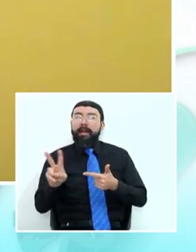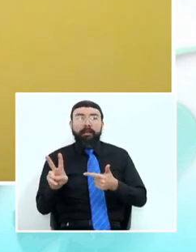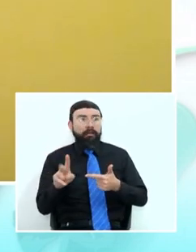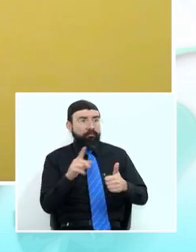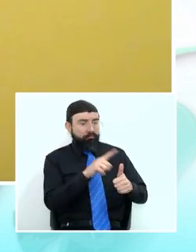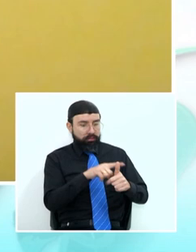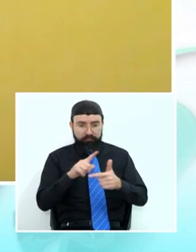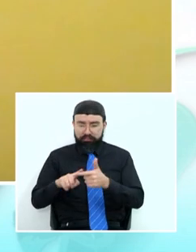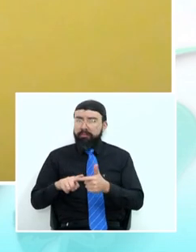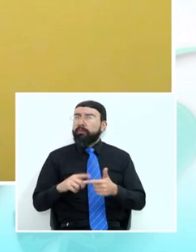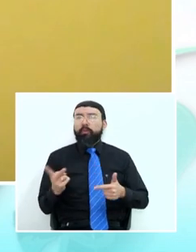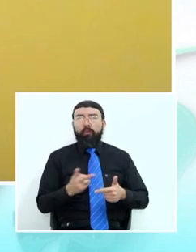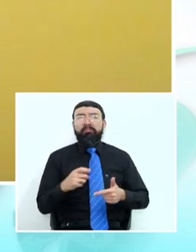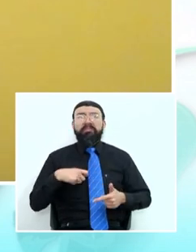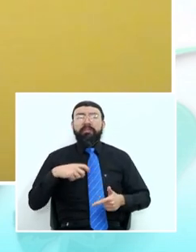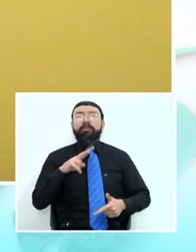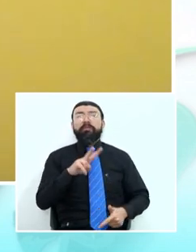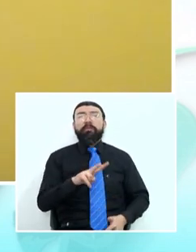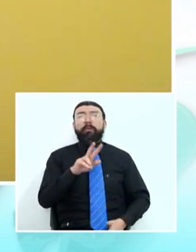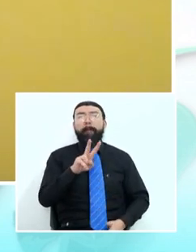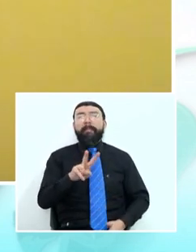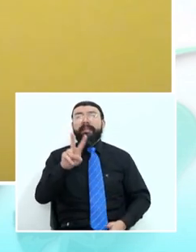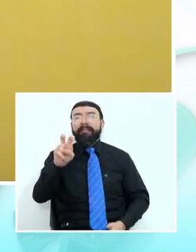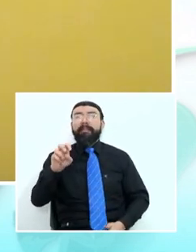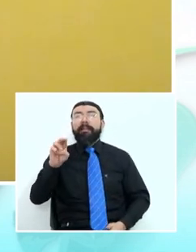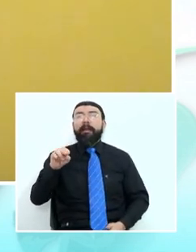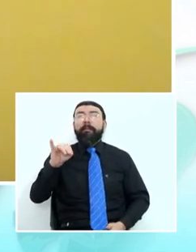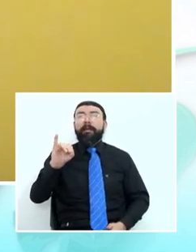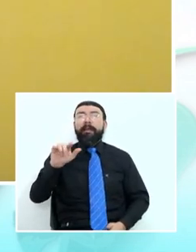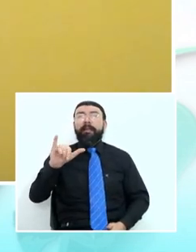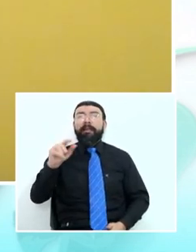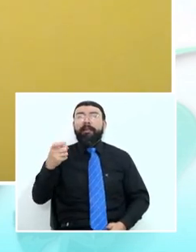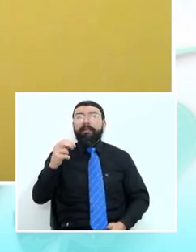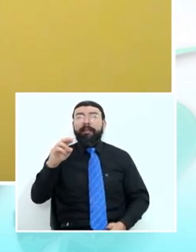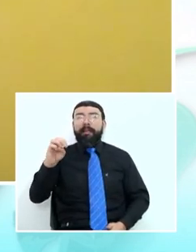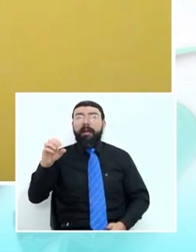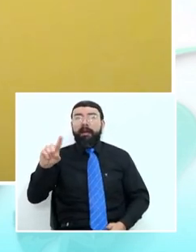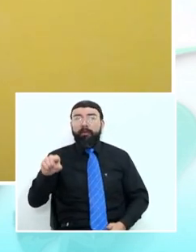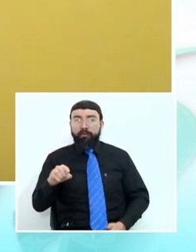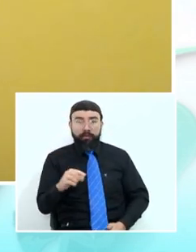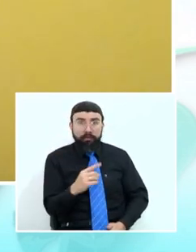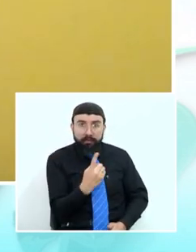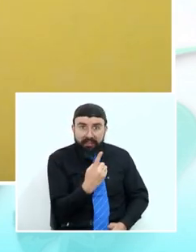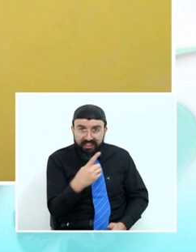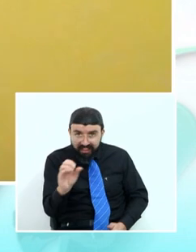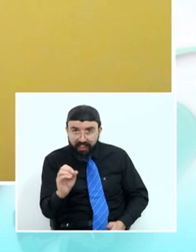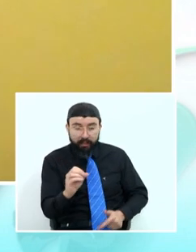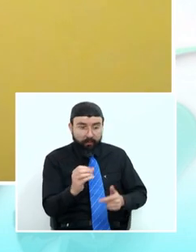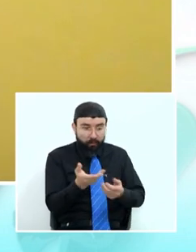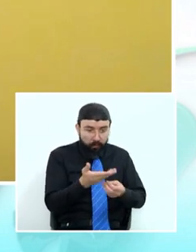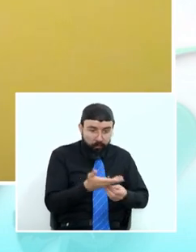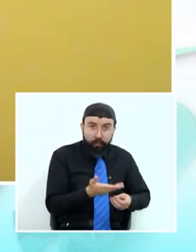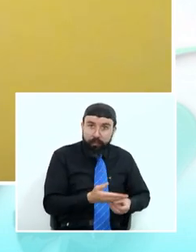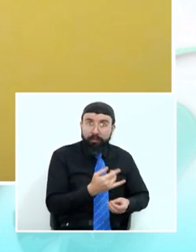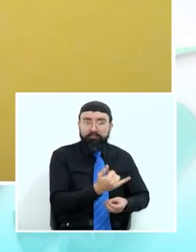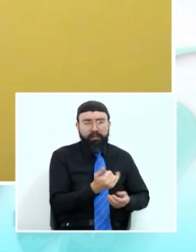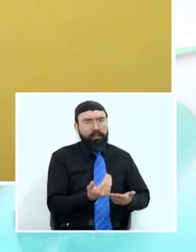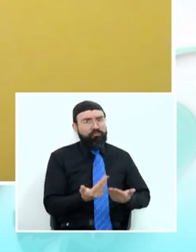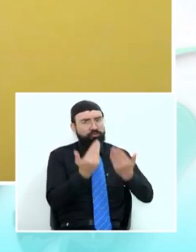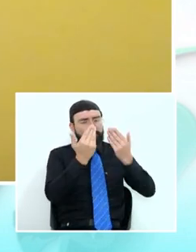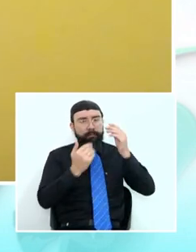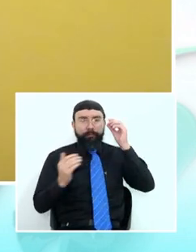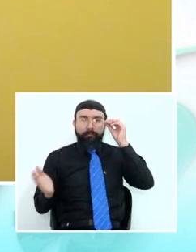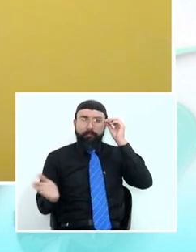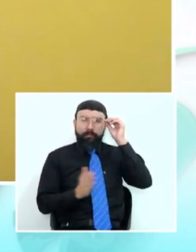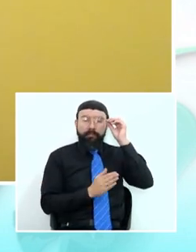tienen 227 miligramos por cada 100 gramos. Y luego pues tenemos frutas como